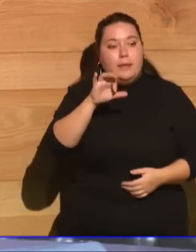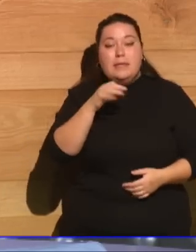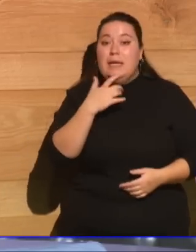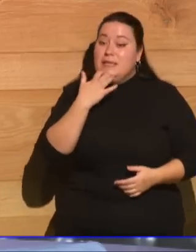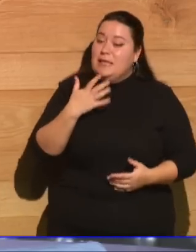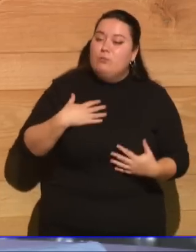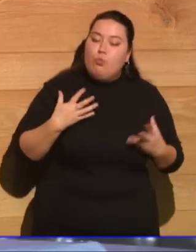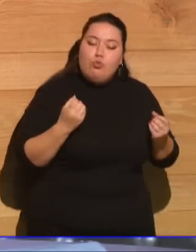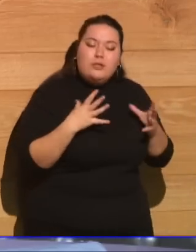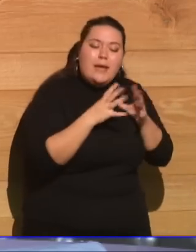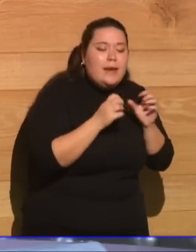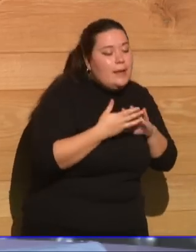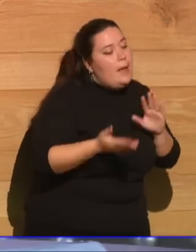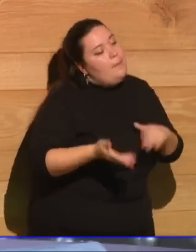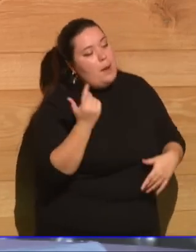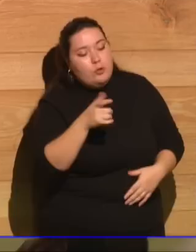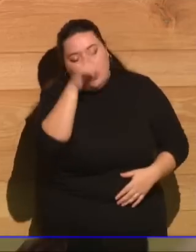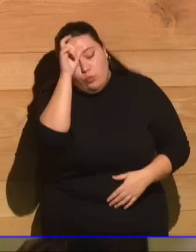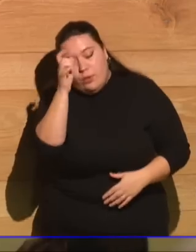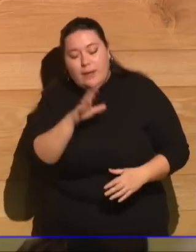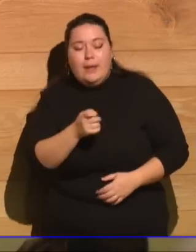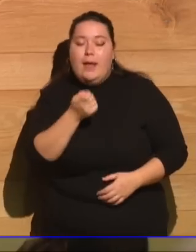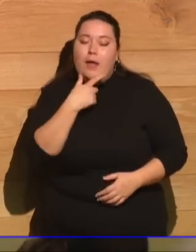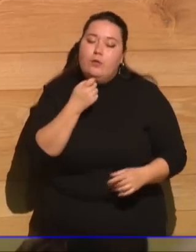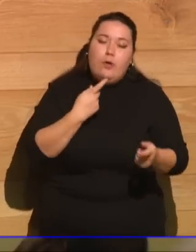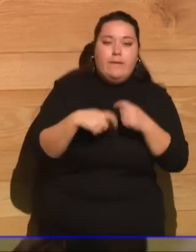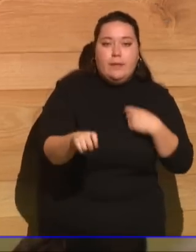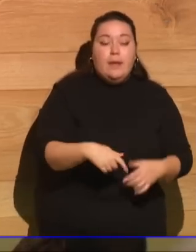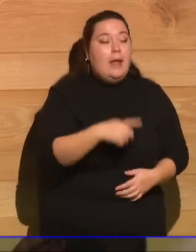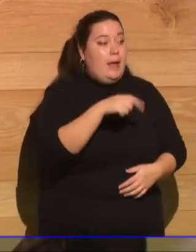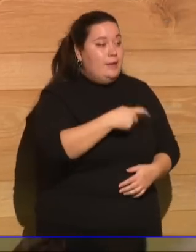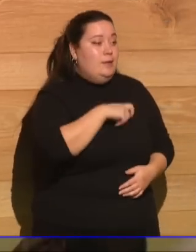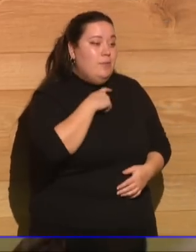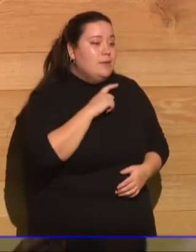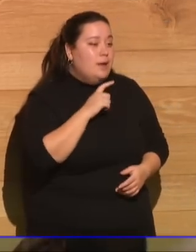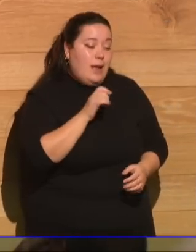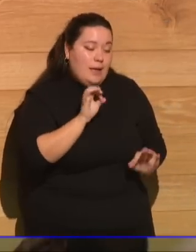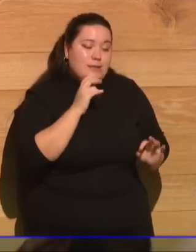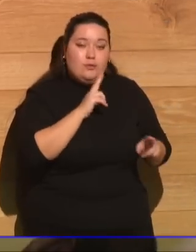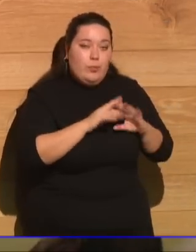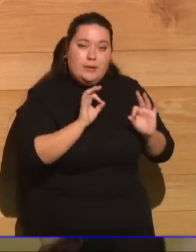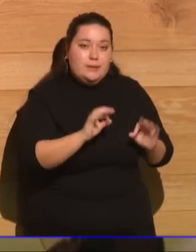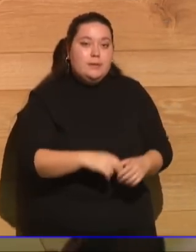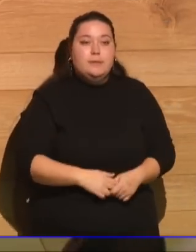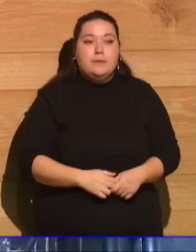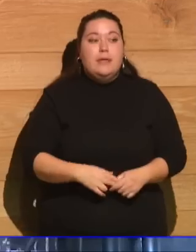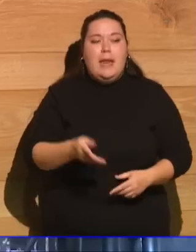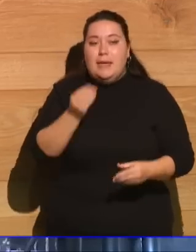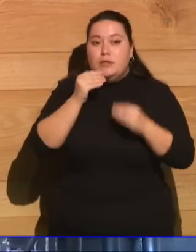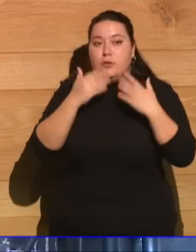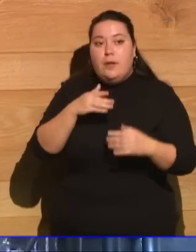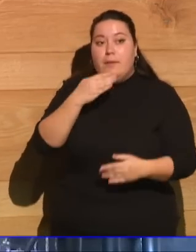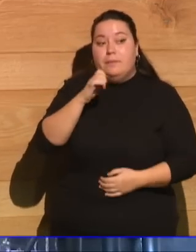Turquía. Se llamaba. Perdón, el libro no, el libro Aquí fue en después. España sí, se llama así. Basándose en la historia de Billy Hayes, que era una historia